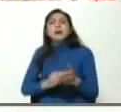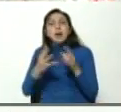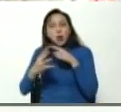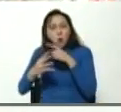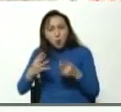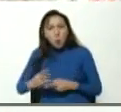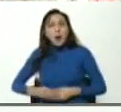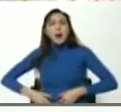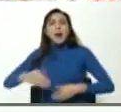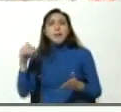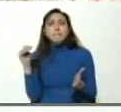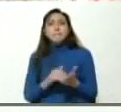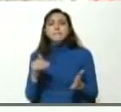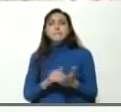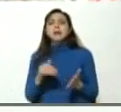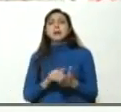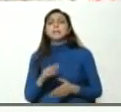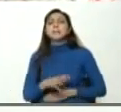vez